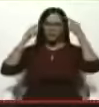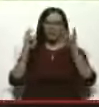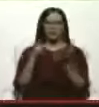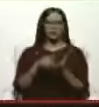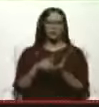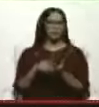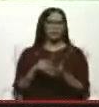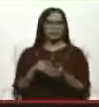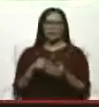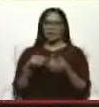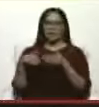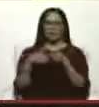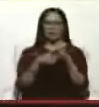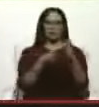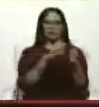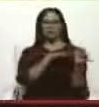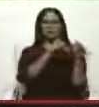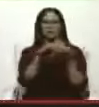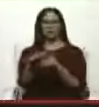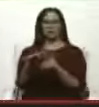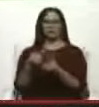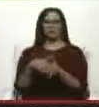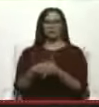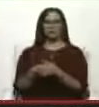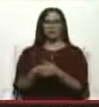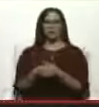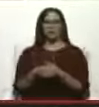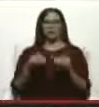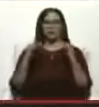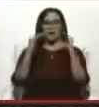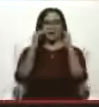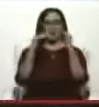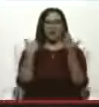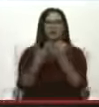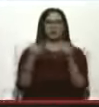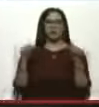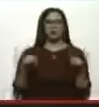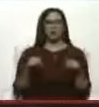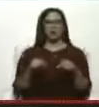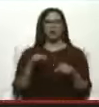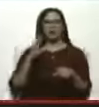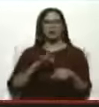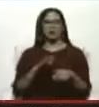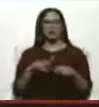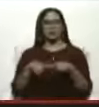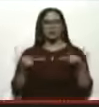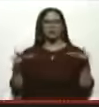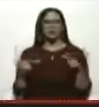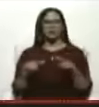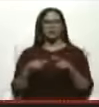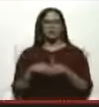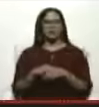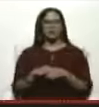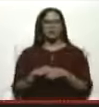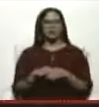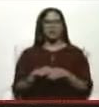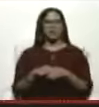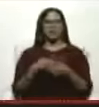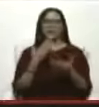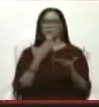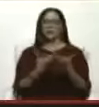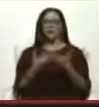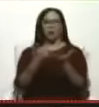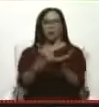había metido el río, se metió por todas esas casas hasta hoy. Estamos en esta situación. Hemos pedido